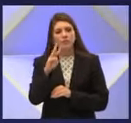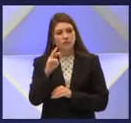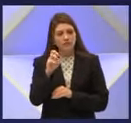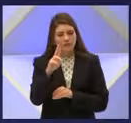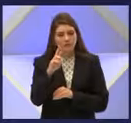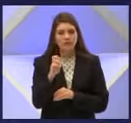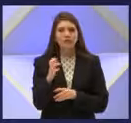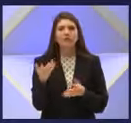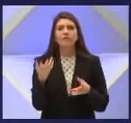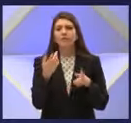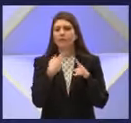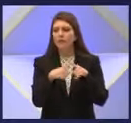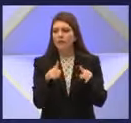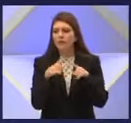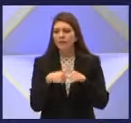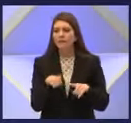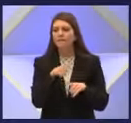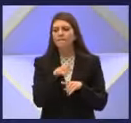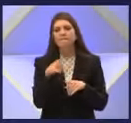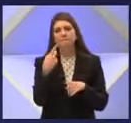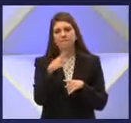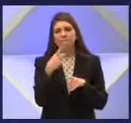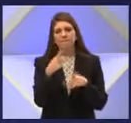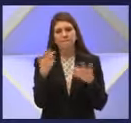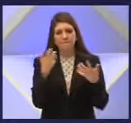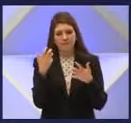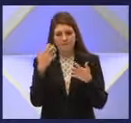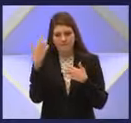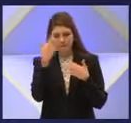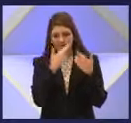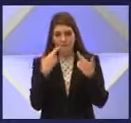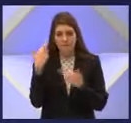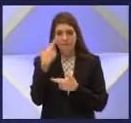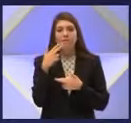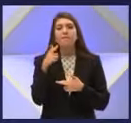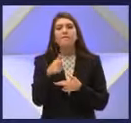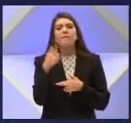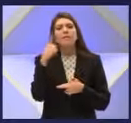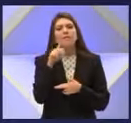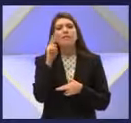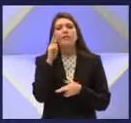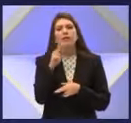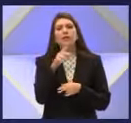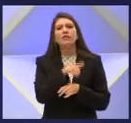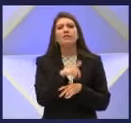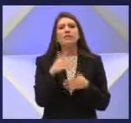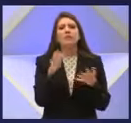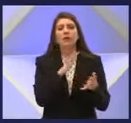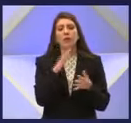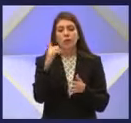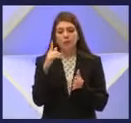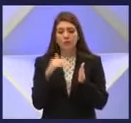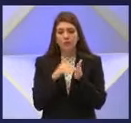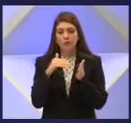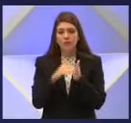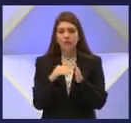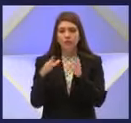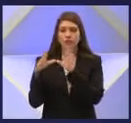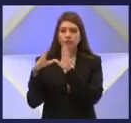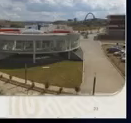y otras cuestiones que sean necesarias cuando lugar de haber 100 satélites de un millón de satélites orbitando